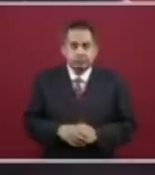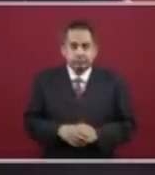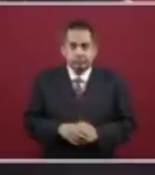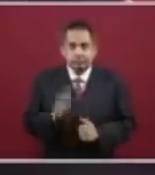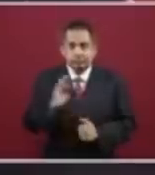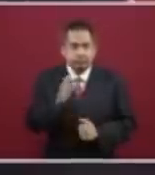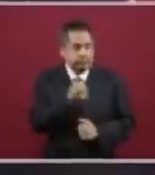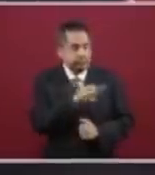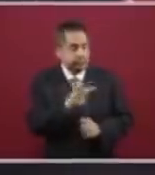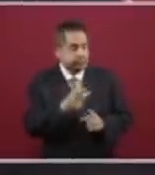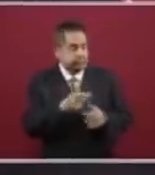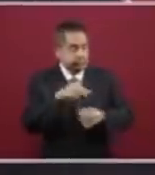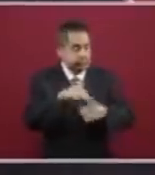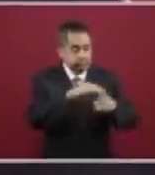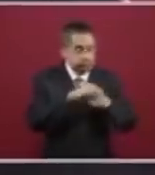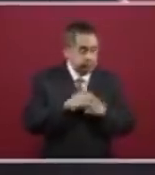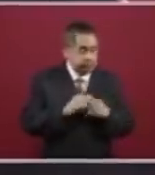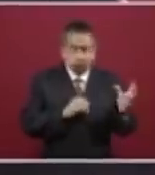los que votaron en contra